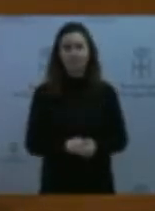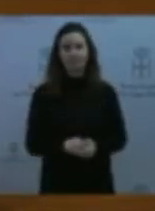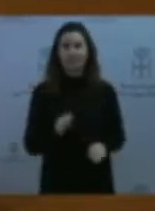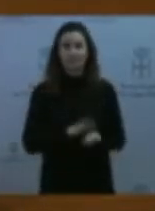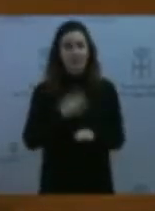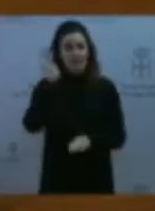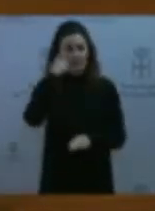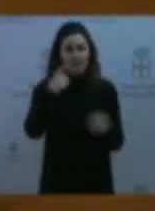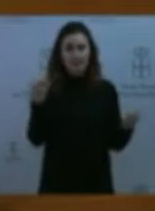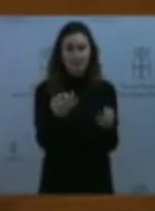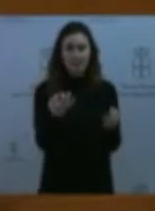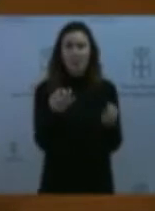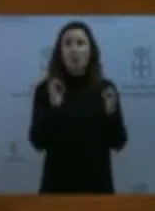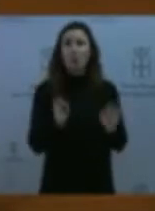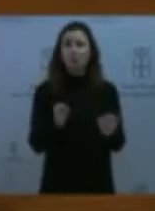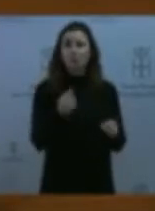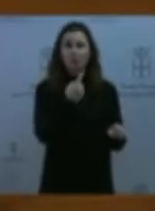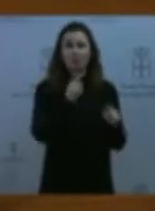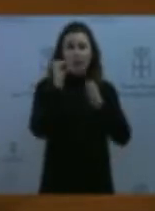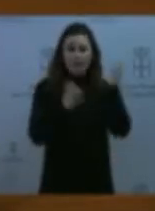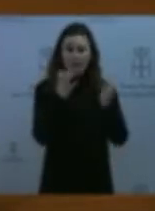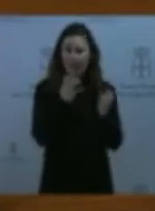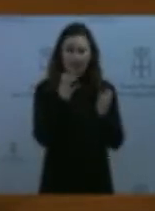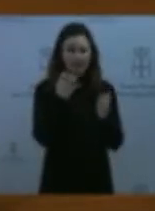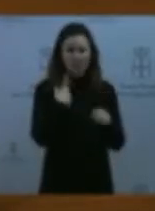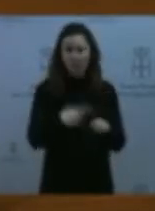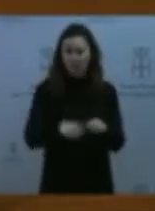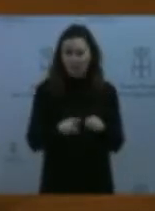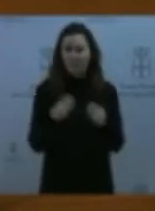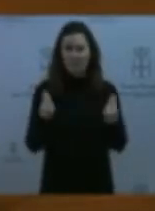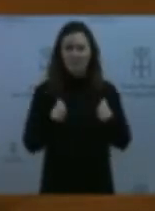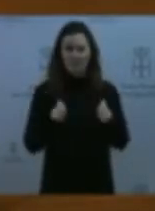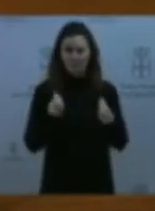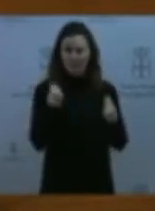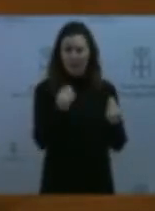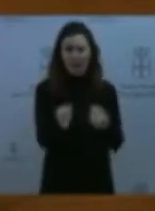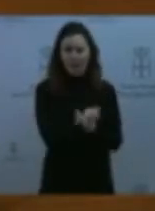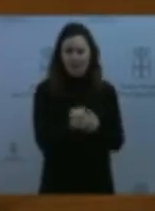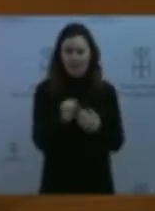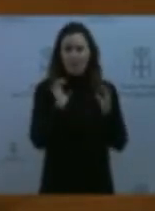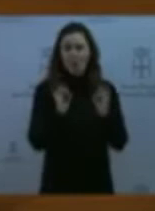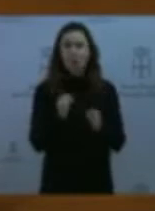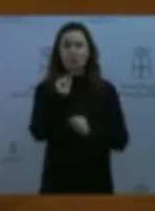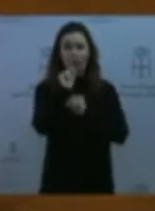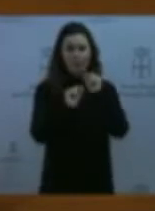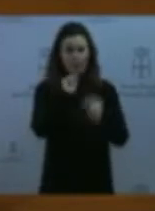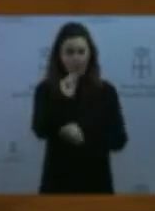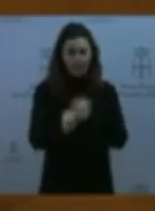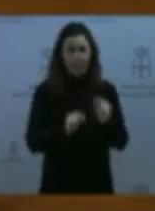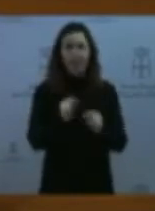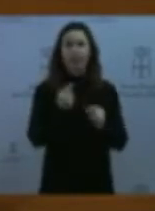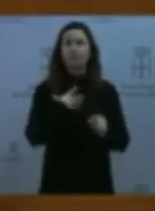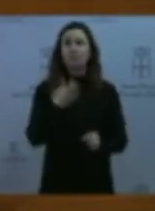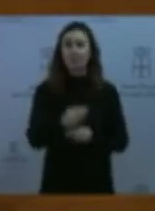biodiversidad de nuestros montes, el desarrollo de otras actividades como la apicultura, para incluir el monte como espacio para la práctica de